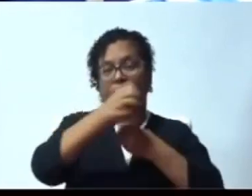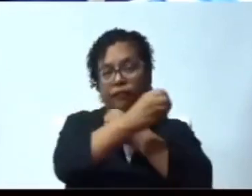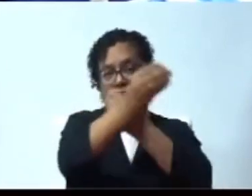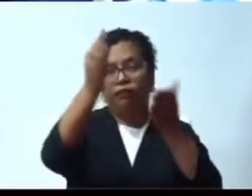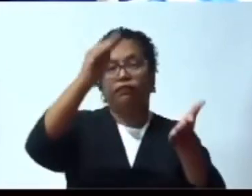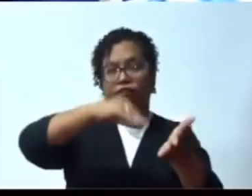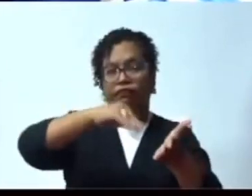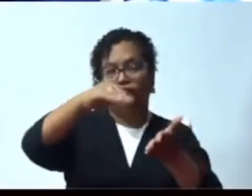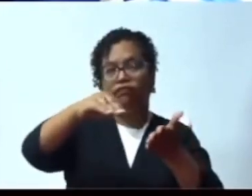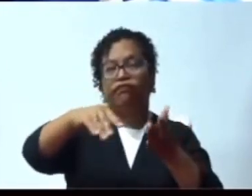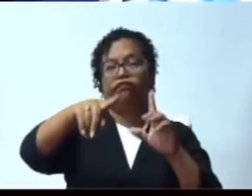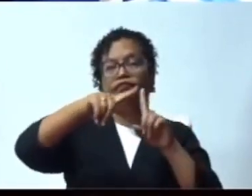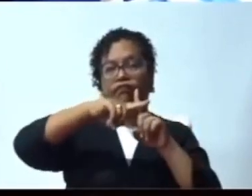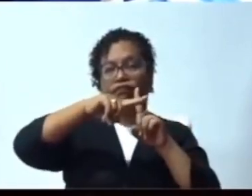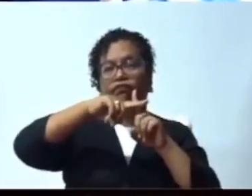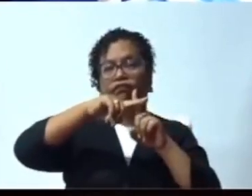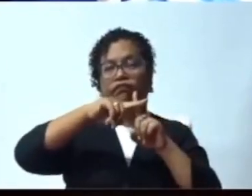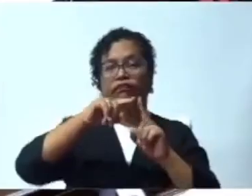señor presidente.